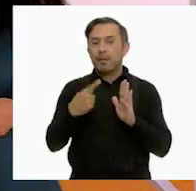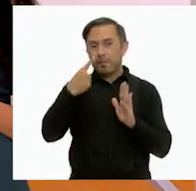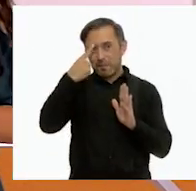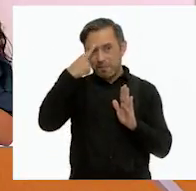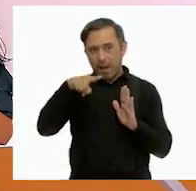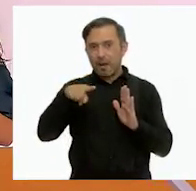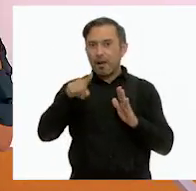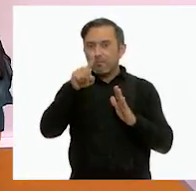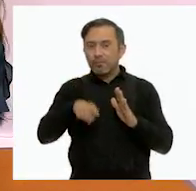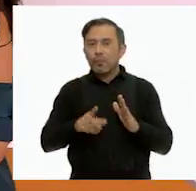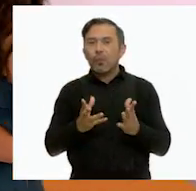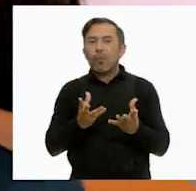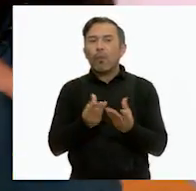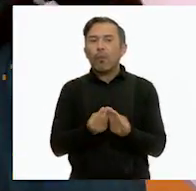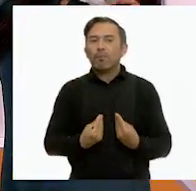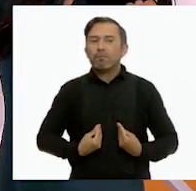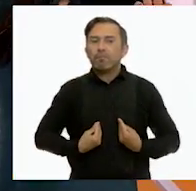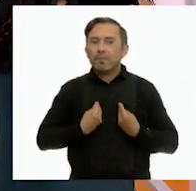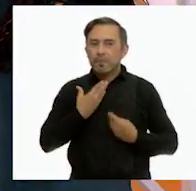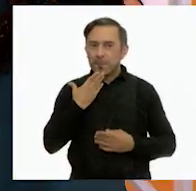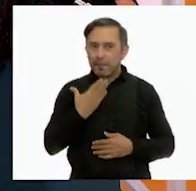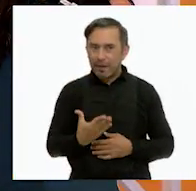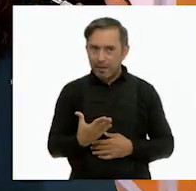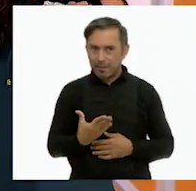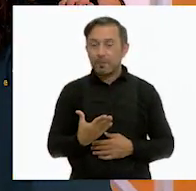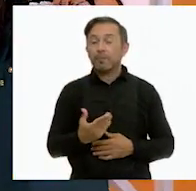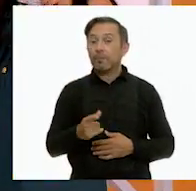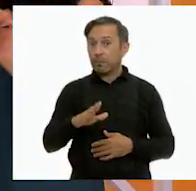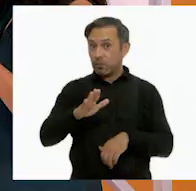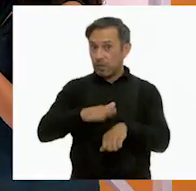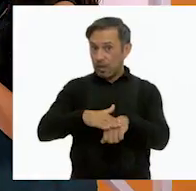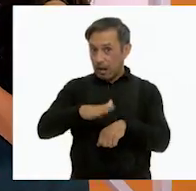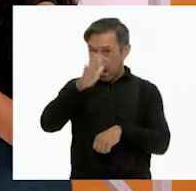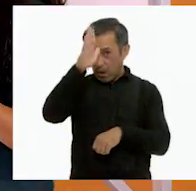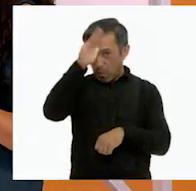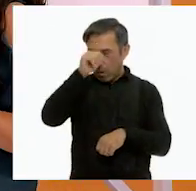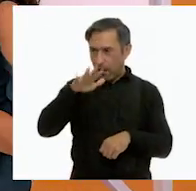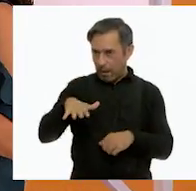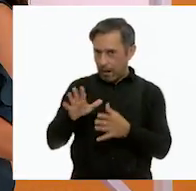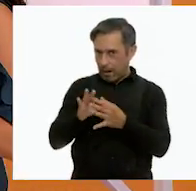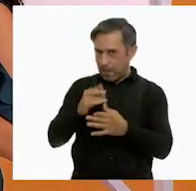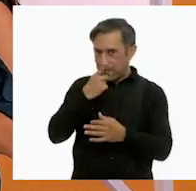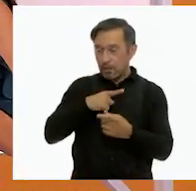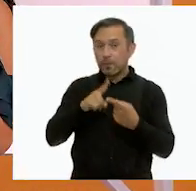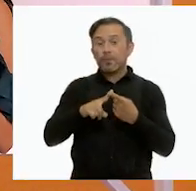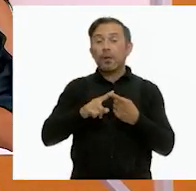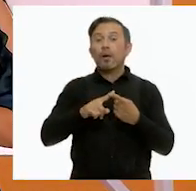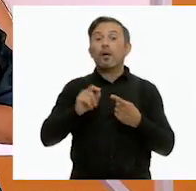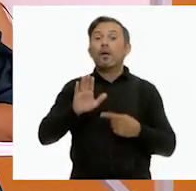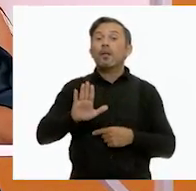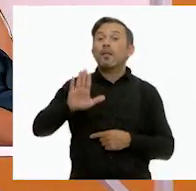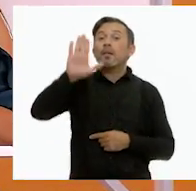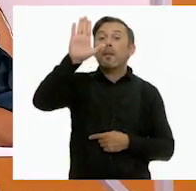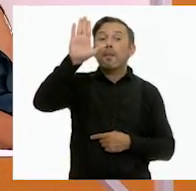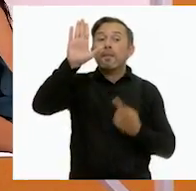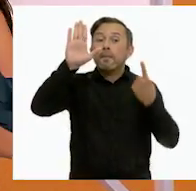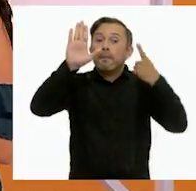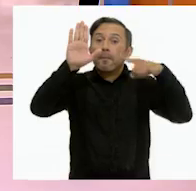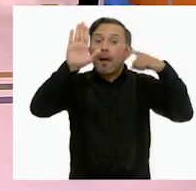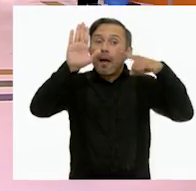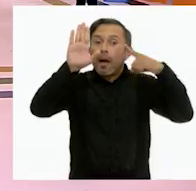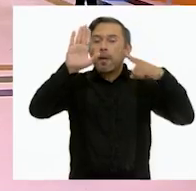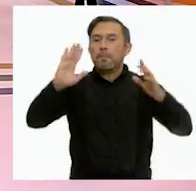convivencia. Recordemos rápidamente cuáles fueron las que me dijiste. levantar la mano para